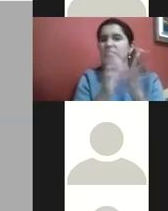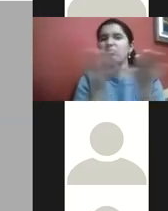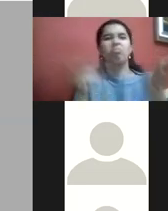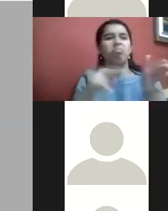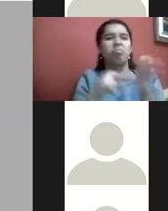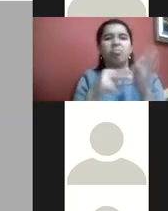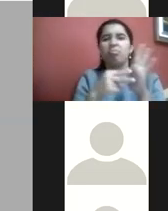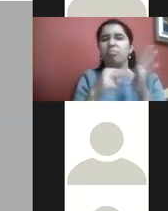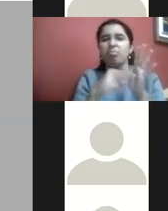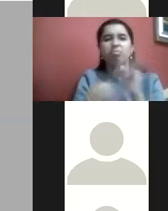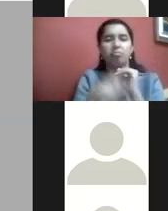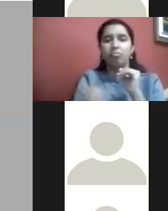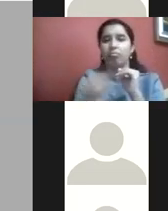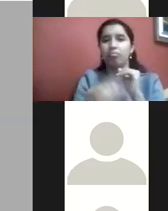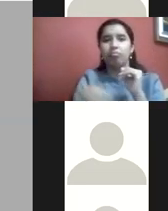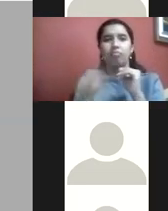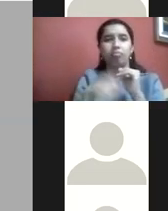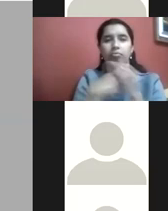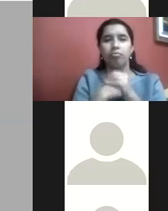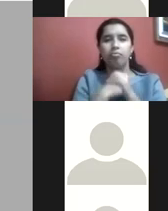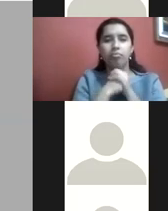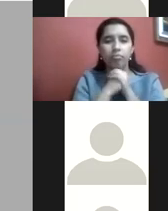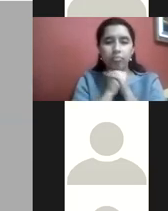Entonces, no sé si.